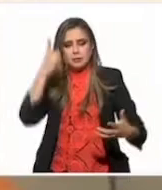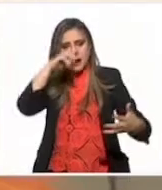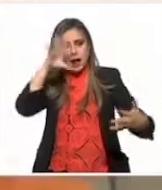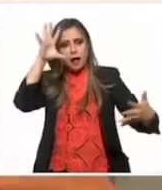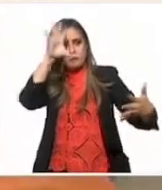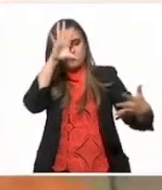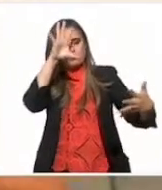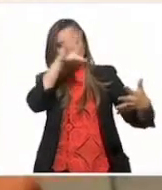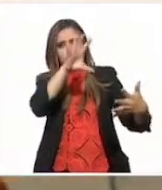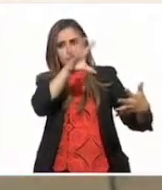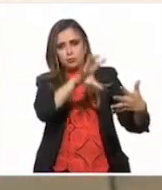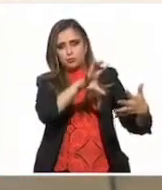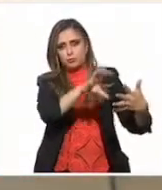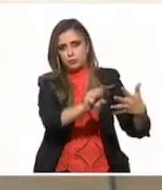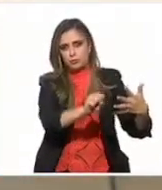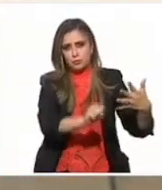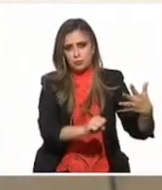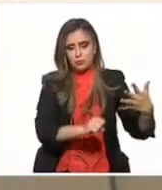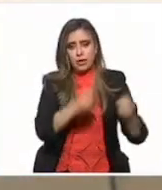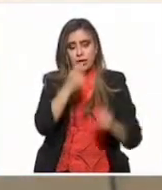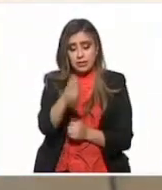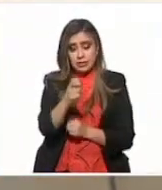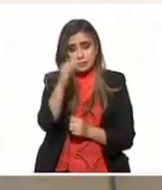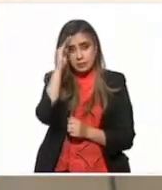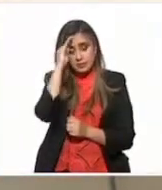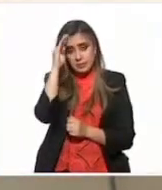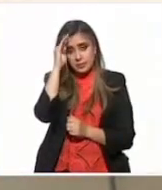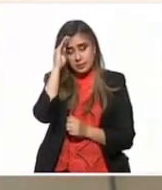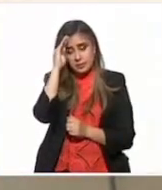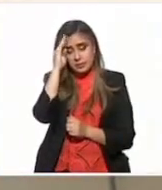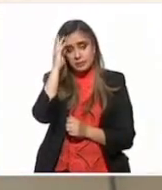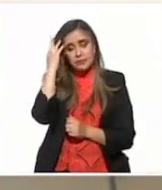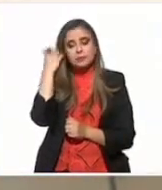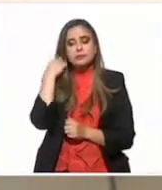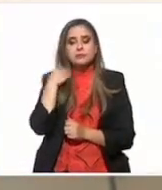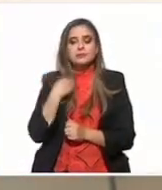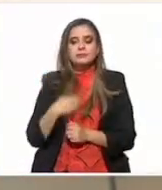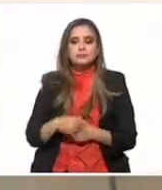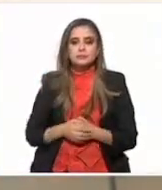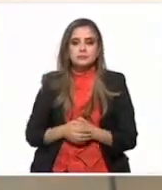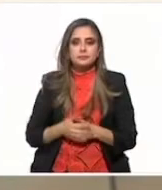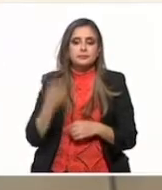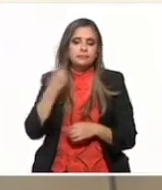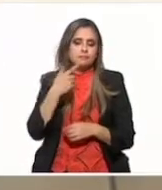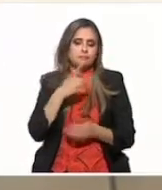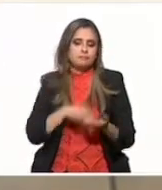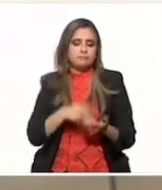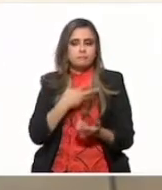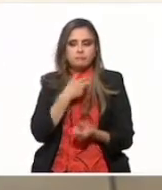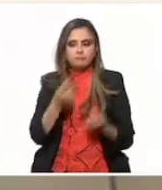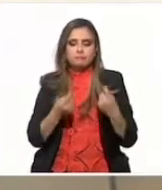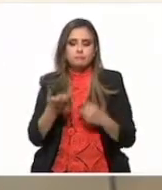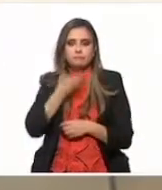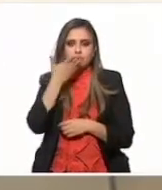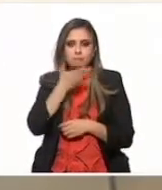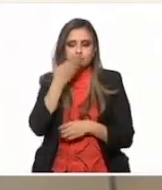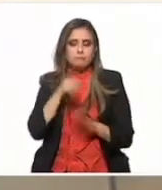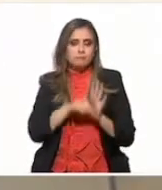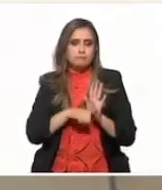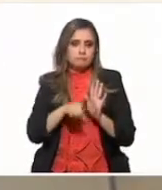sensación estos factores mentales que son ajenos porque tenemos hábitos muy negativos los empezamos a